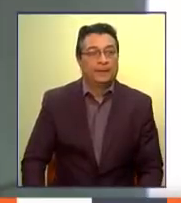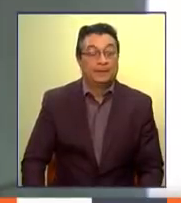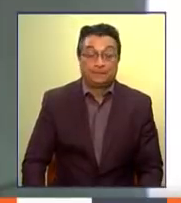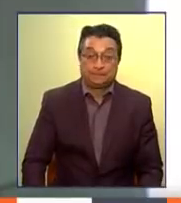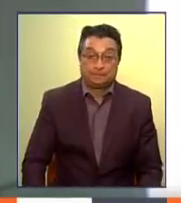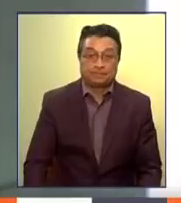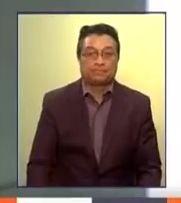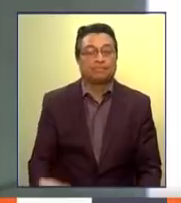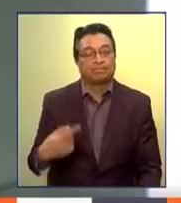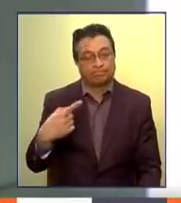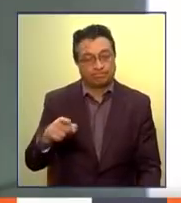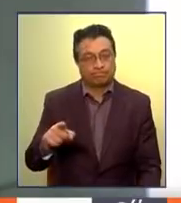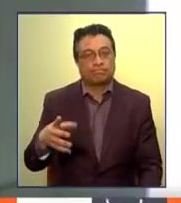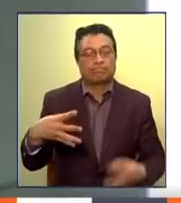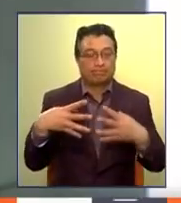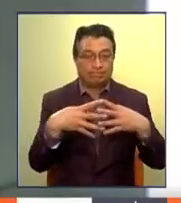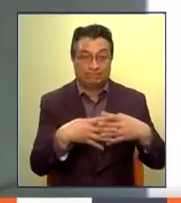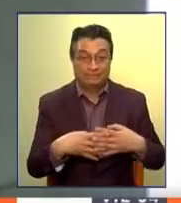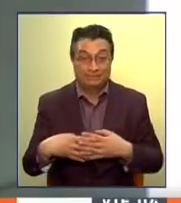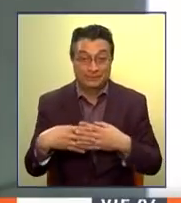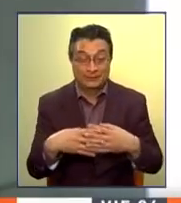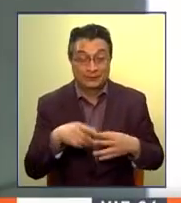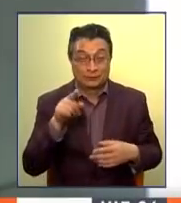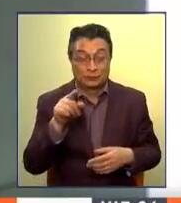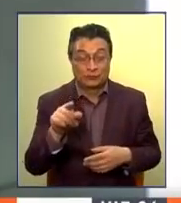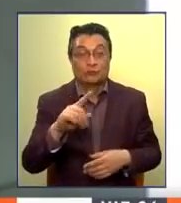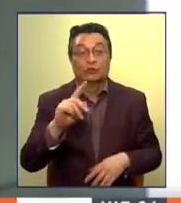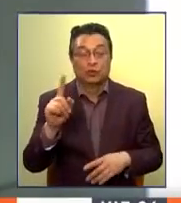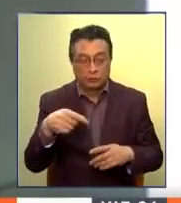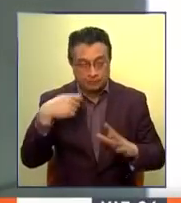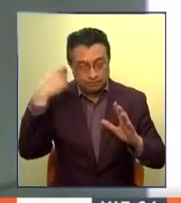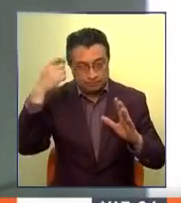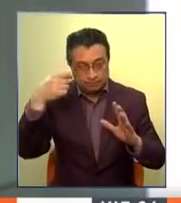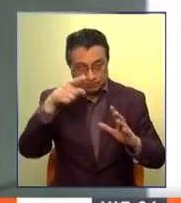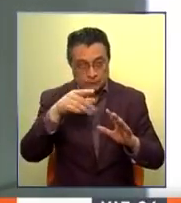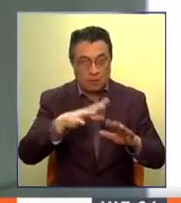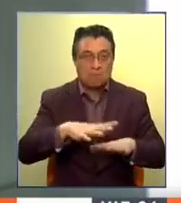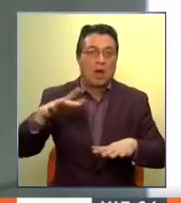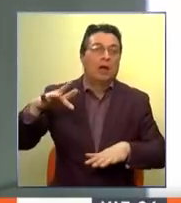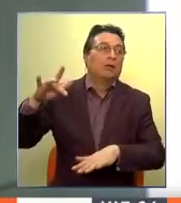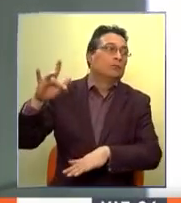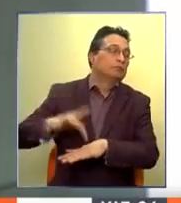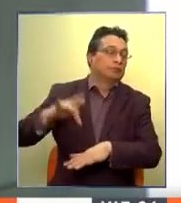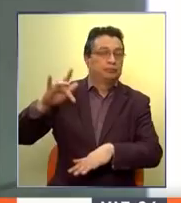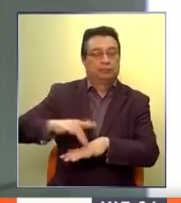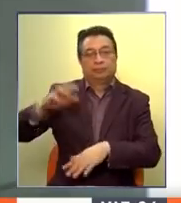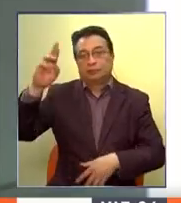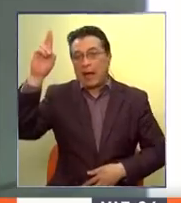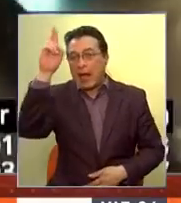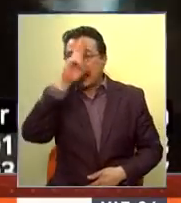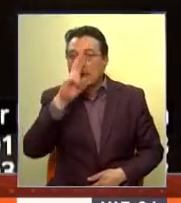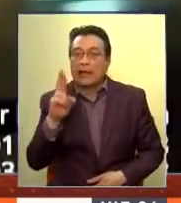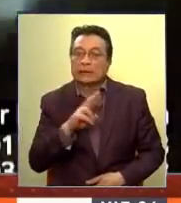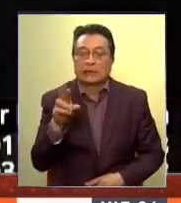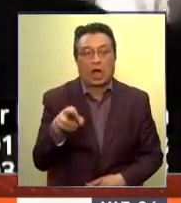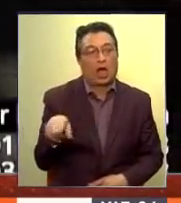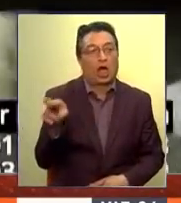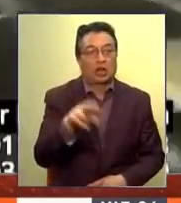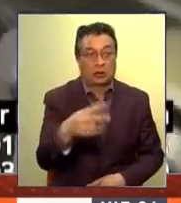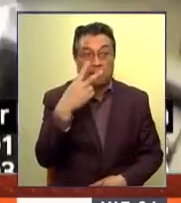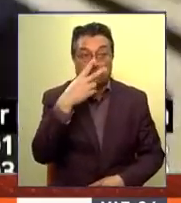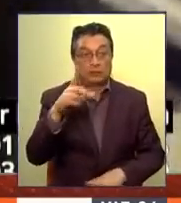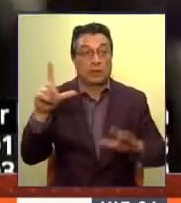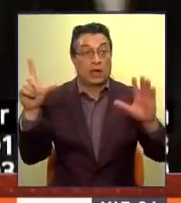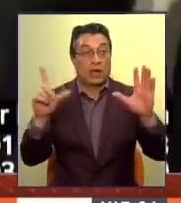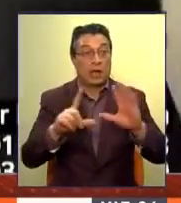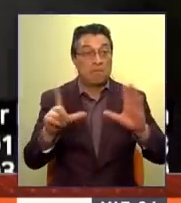Bien, seguimos en Estados Unidos con un nuevo registro que eleva aún más las tensiones raciales en ese país. Vemos en imágenes